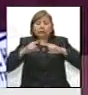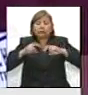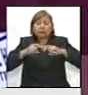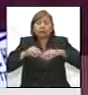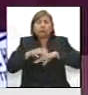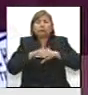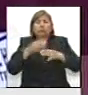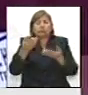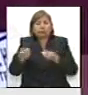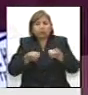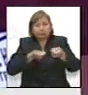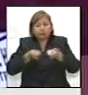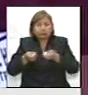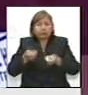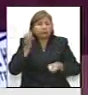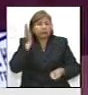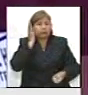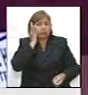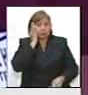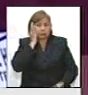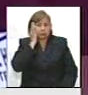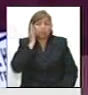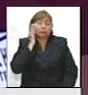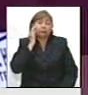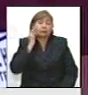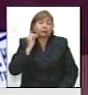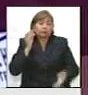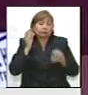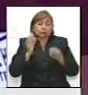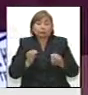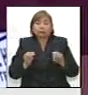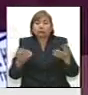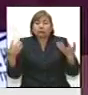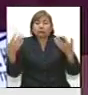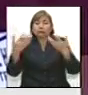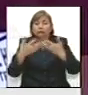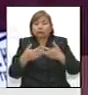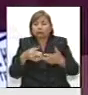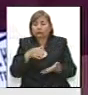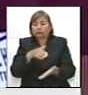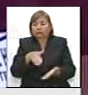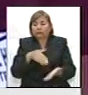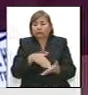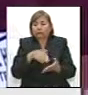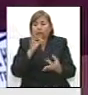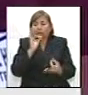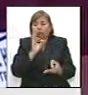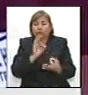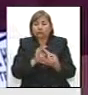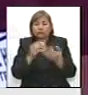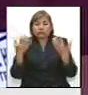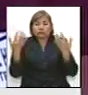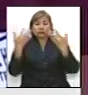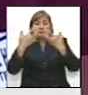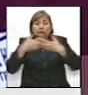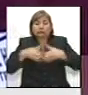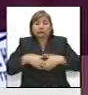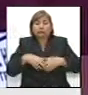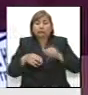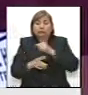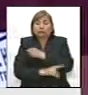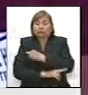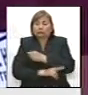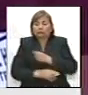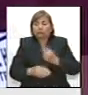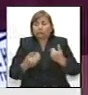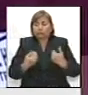experiencia y gestión de investigación. Creemos que esta propuesta reúne la adecuada combinación de descentralización efectiva y articulación con las políticas nacionales y